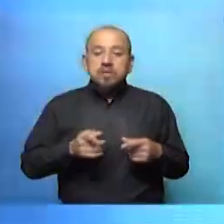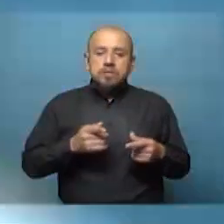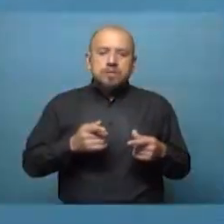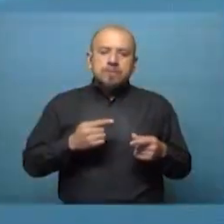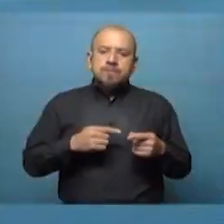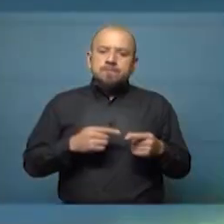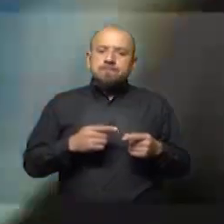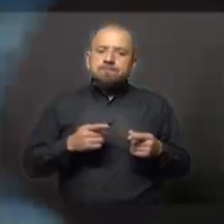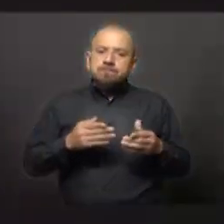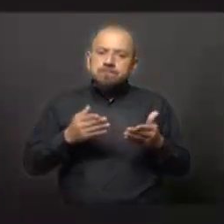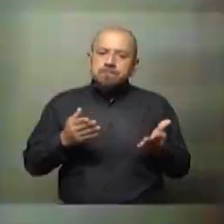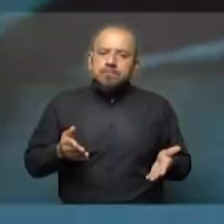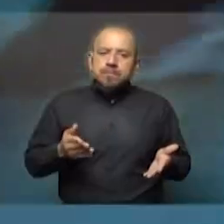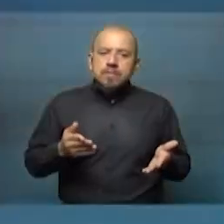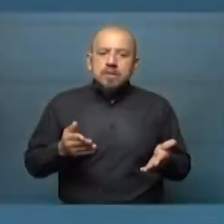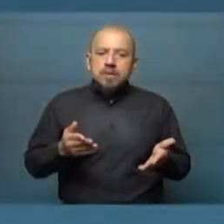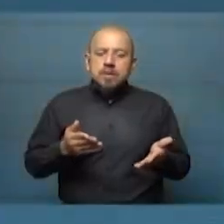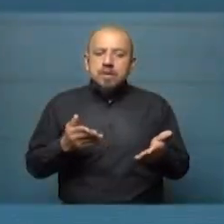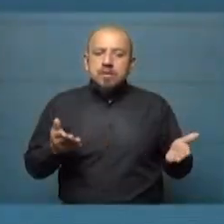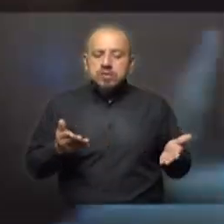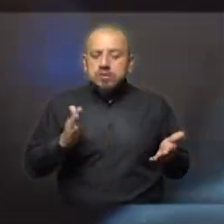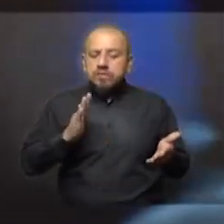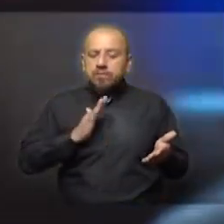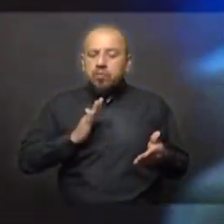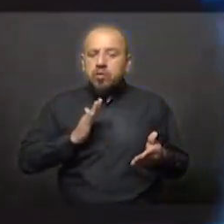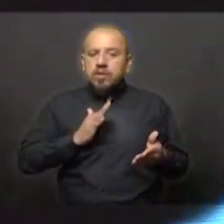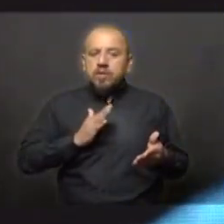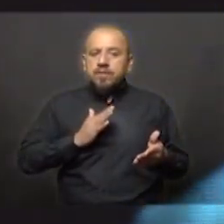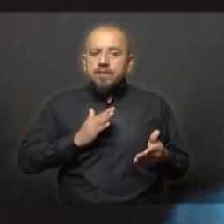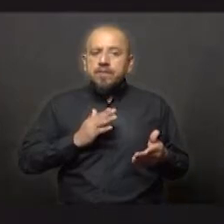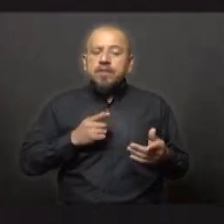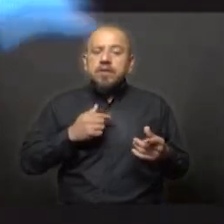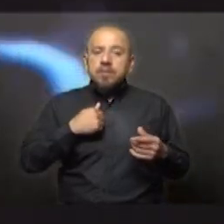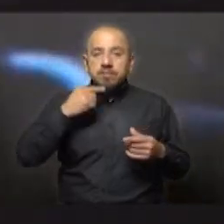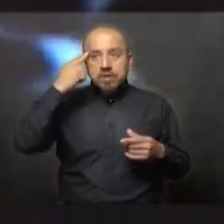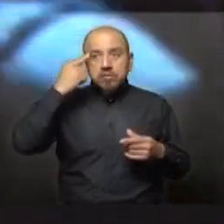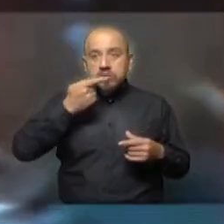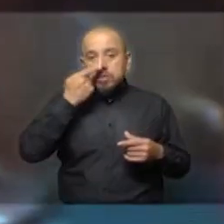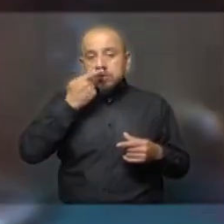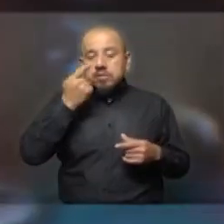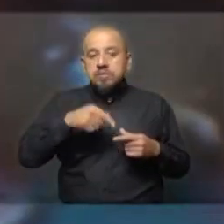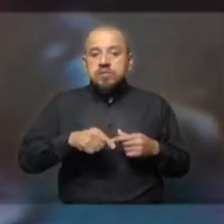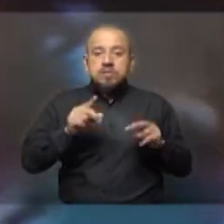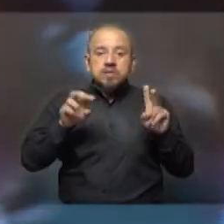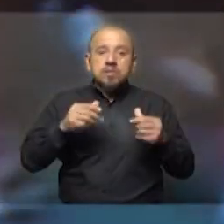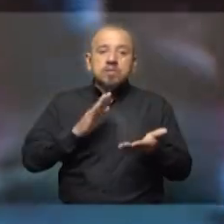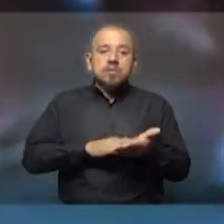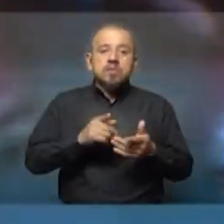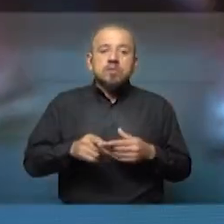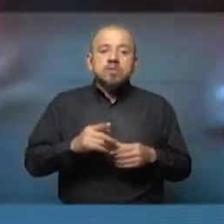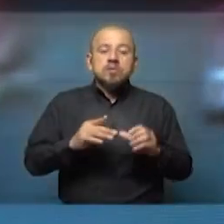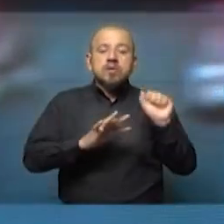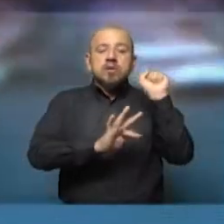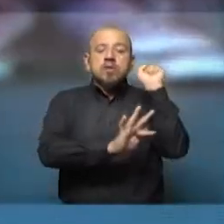y que es un espacio feminizado a mí me parece que lo que es interesante traer acá con el tema de hoy es que los